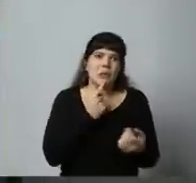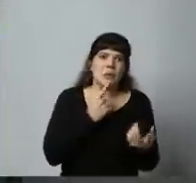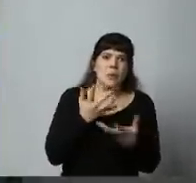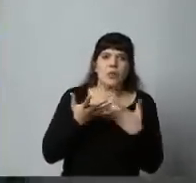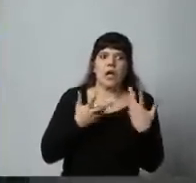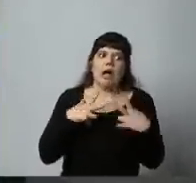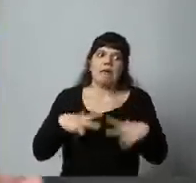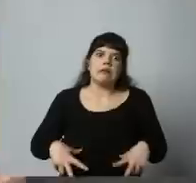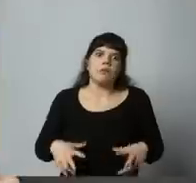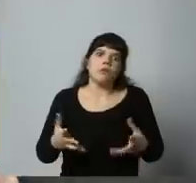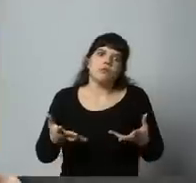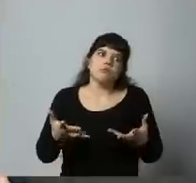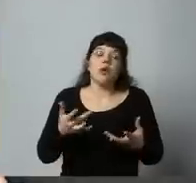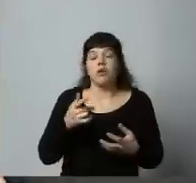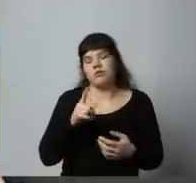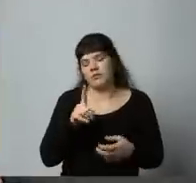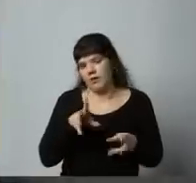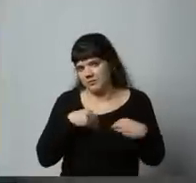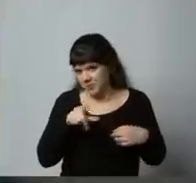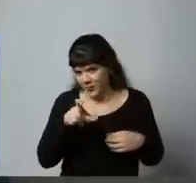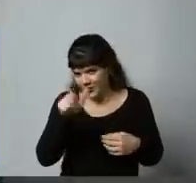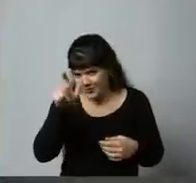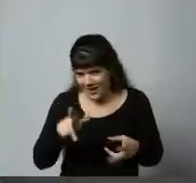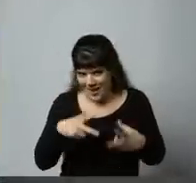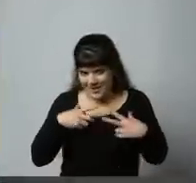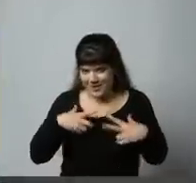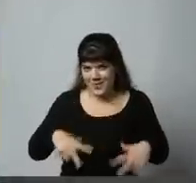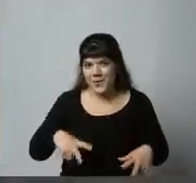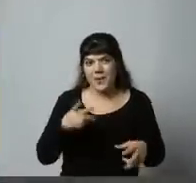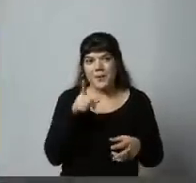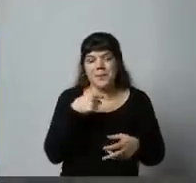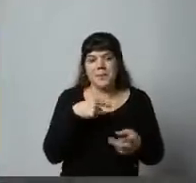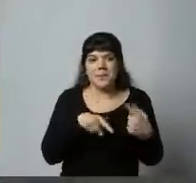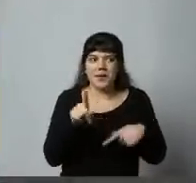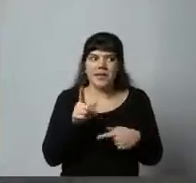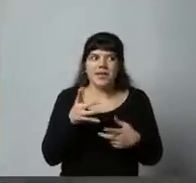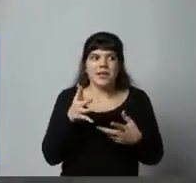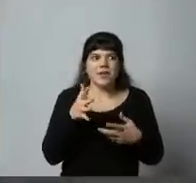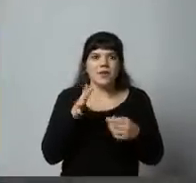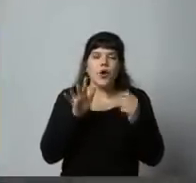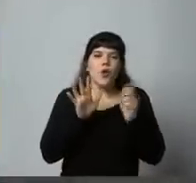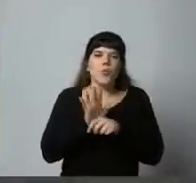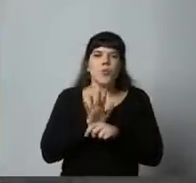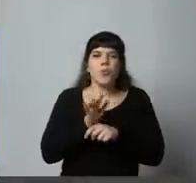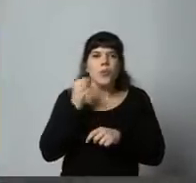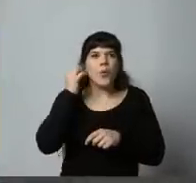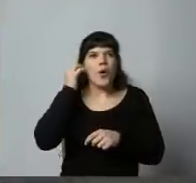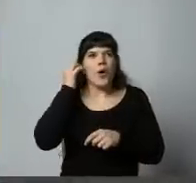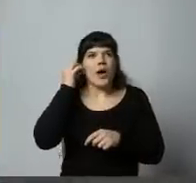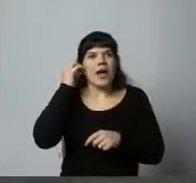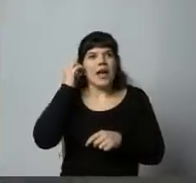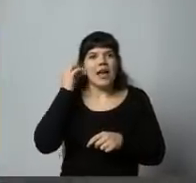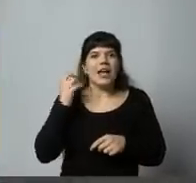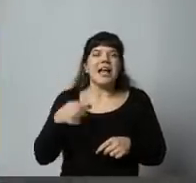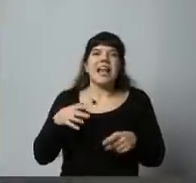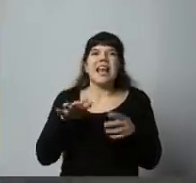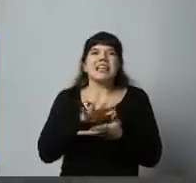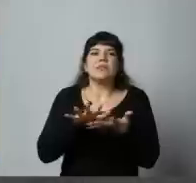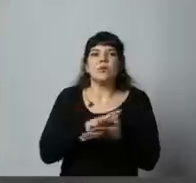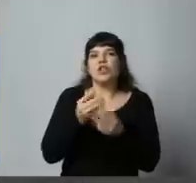una actitud obviamente inaceptable pero es el cuadro general El que